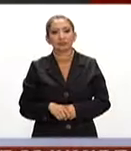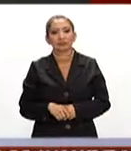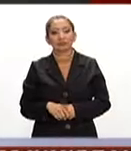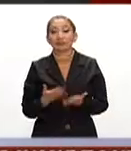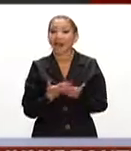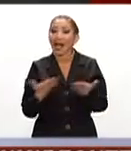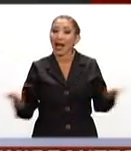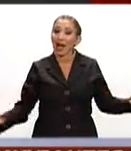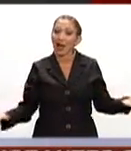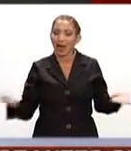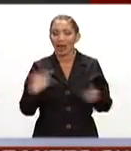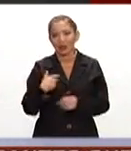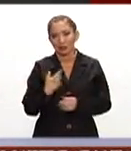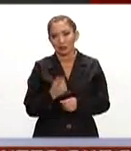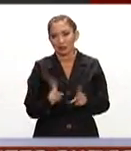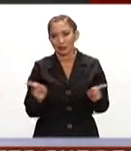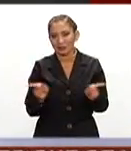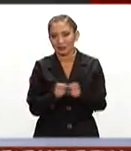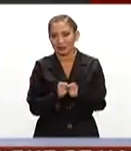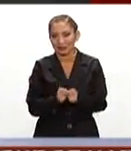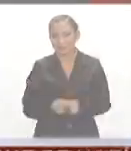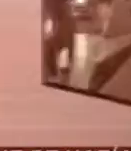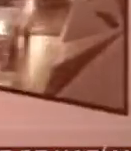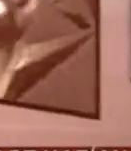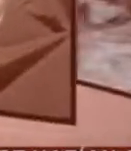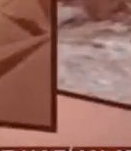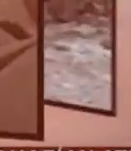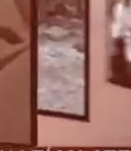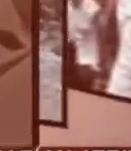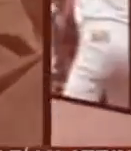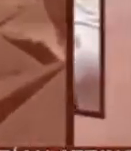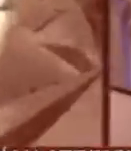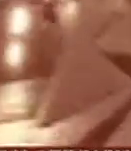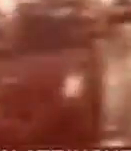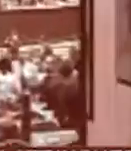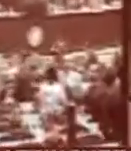Llegó el momento de nuestro resumen.